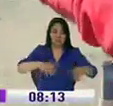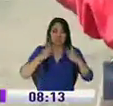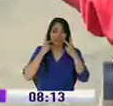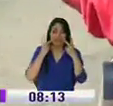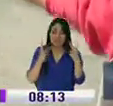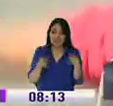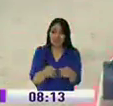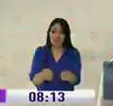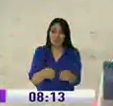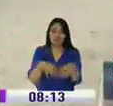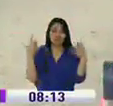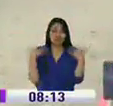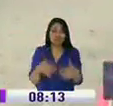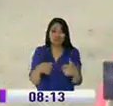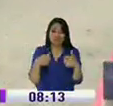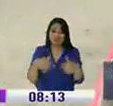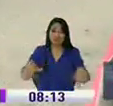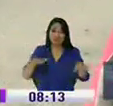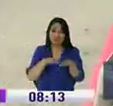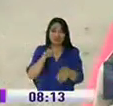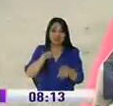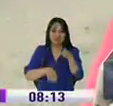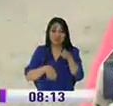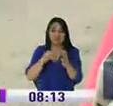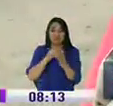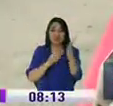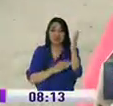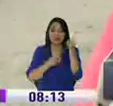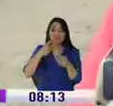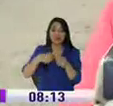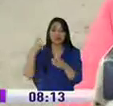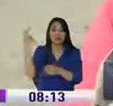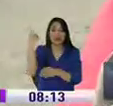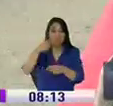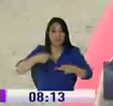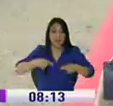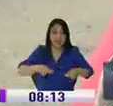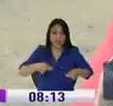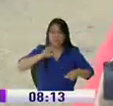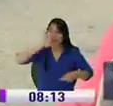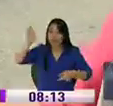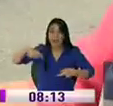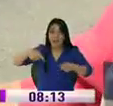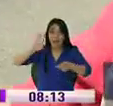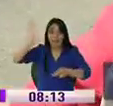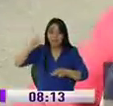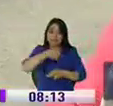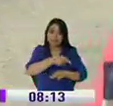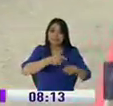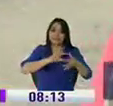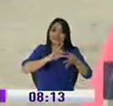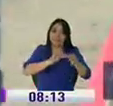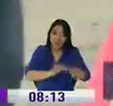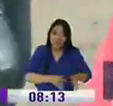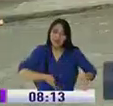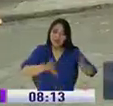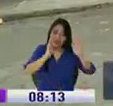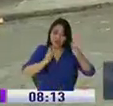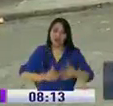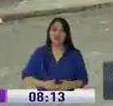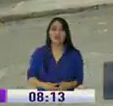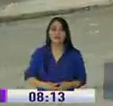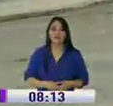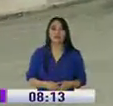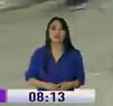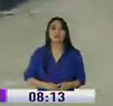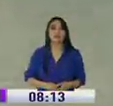ese mal estado y supuestamente con este proyecto del Quito Cables, en vez de gastar ese presupuesto allá, que nos mejoren las calles. El temor